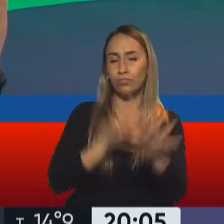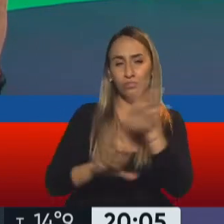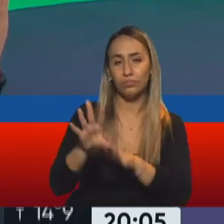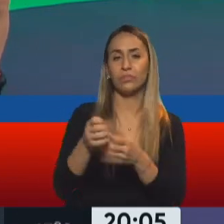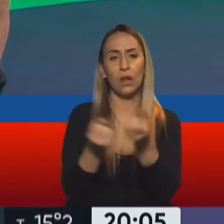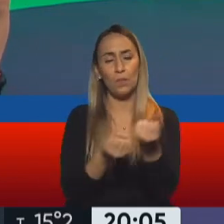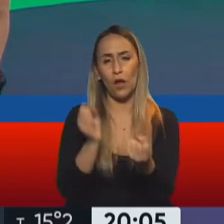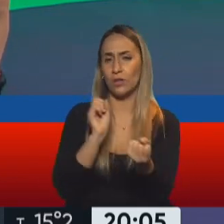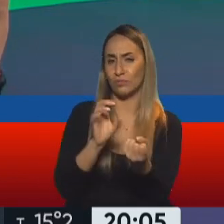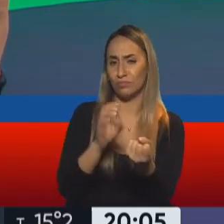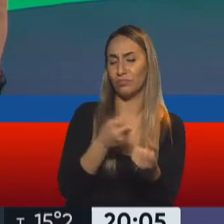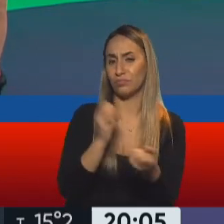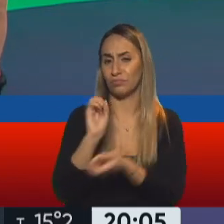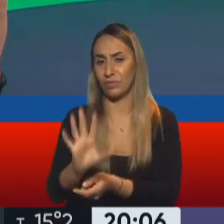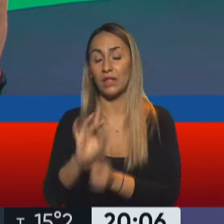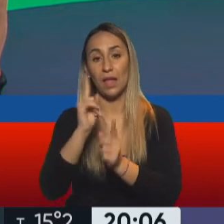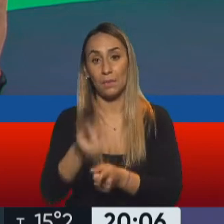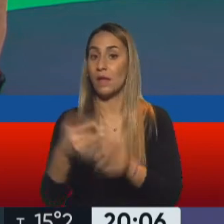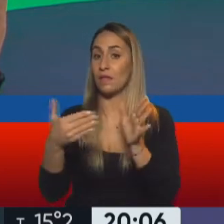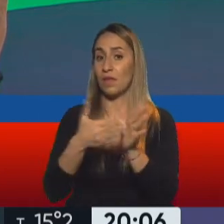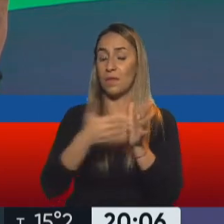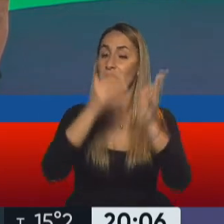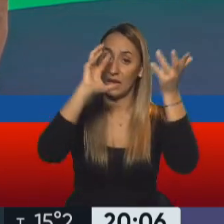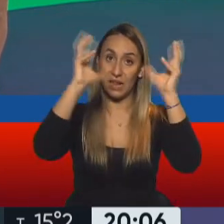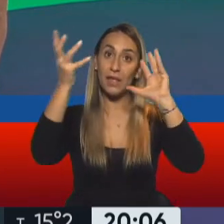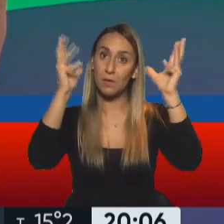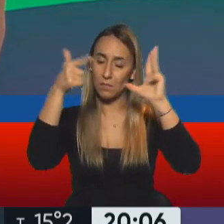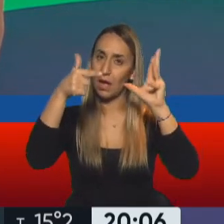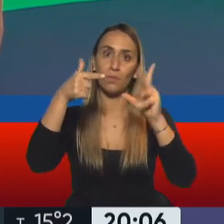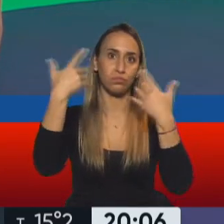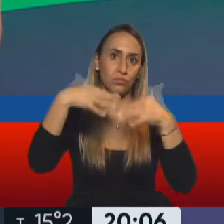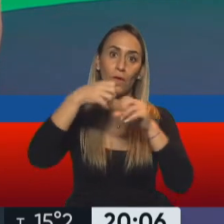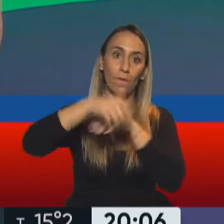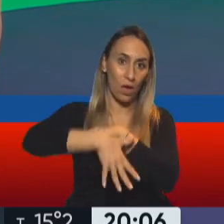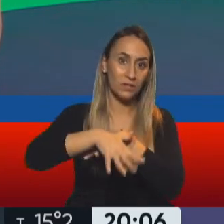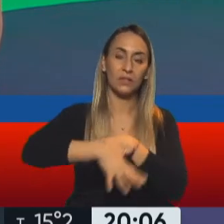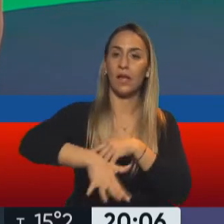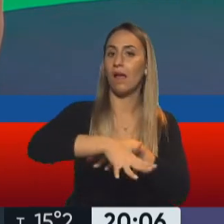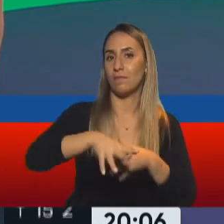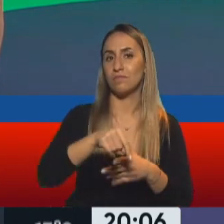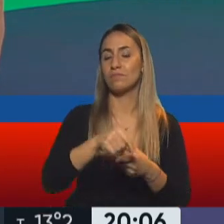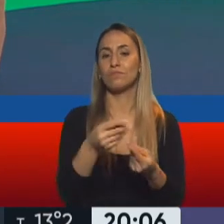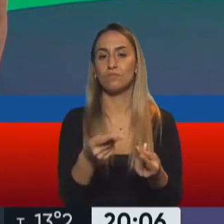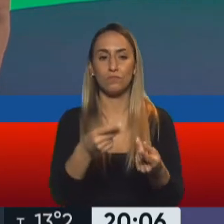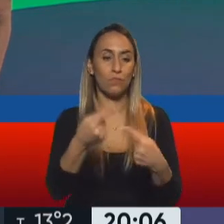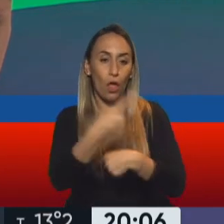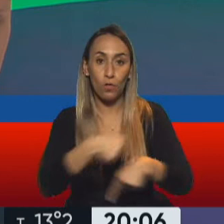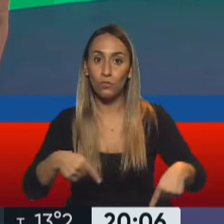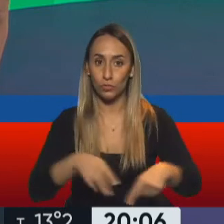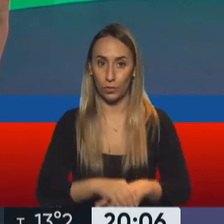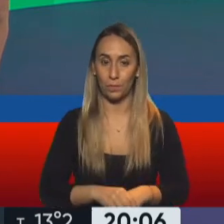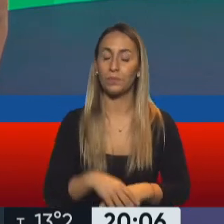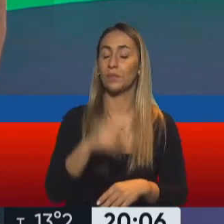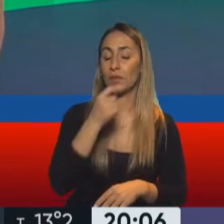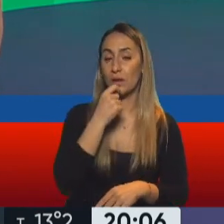claro, y las condiciones climáticas. Otros de los aspectos que inciden en los precios. Cuando hablamos de precios, vamos a repasar, por ejemplo, cuáles